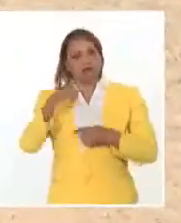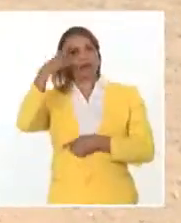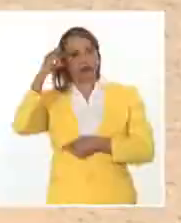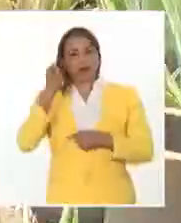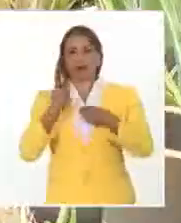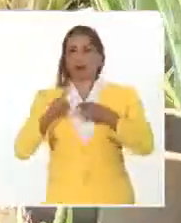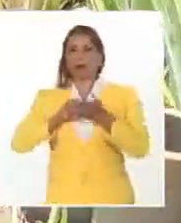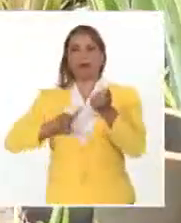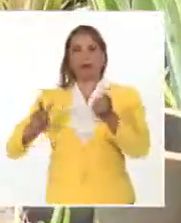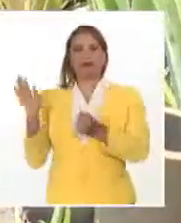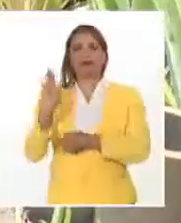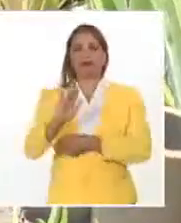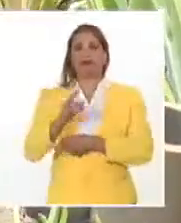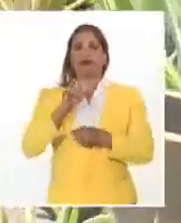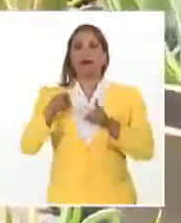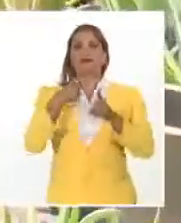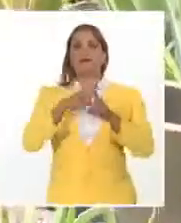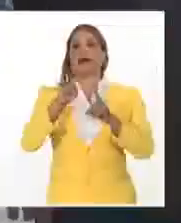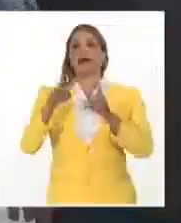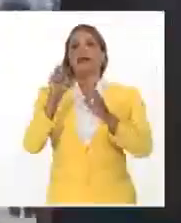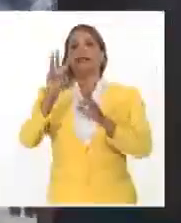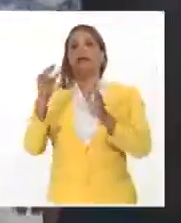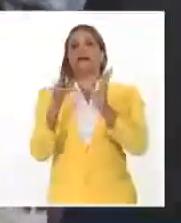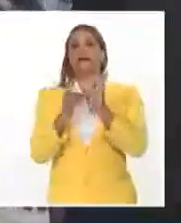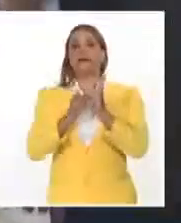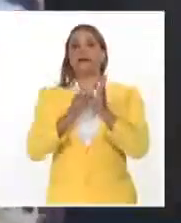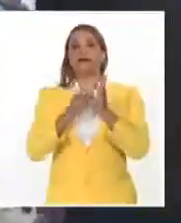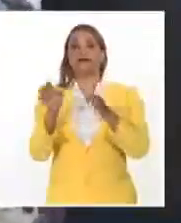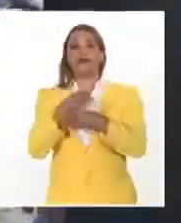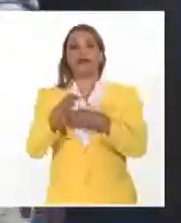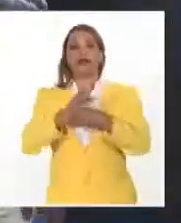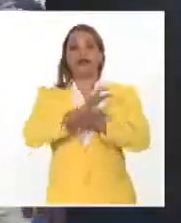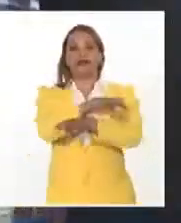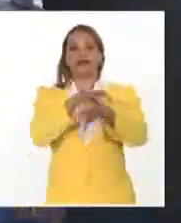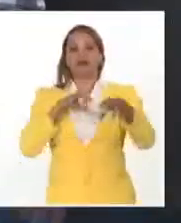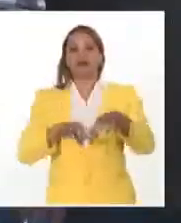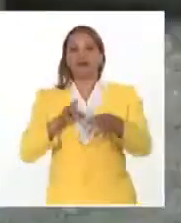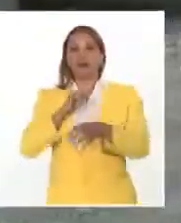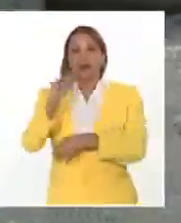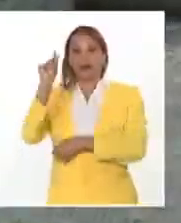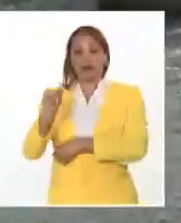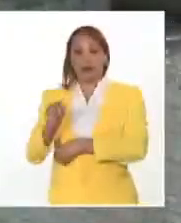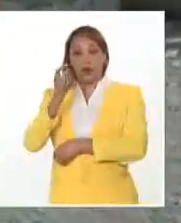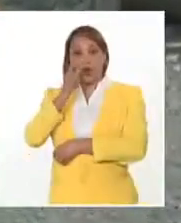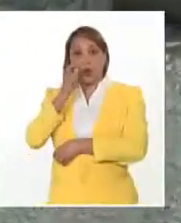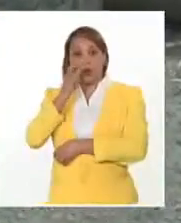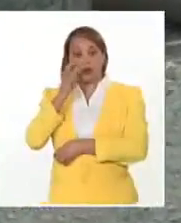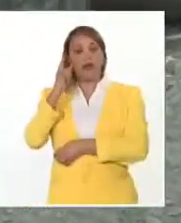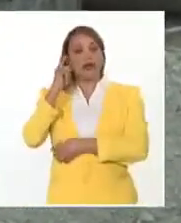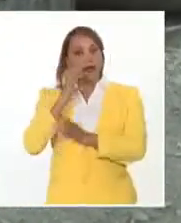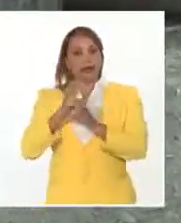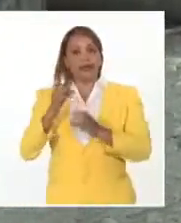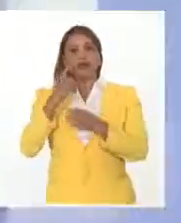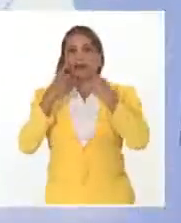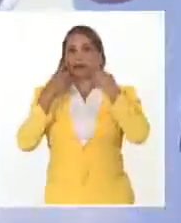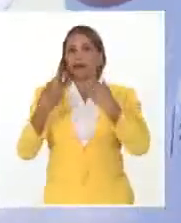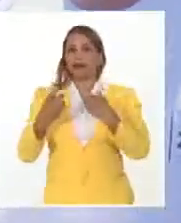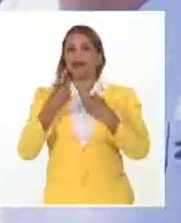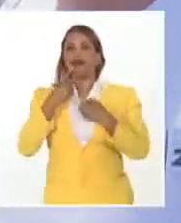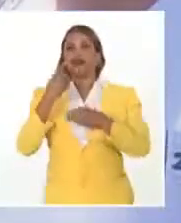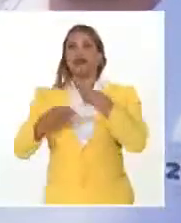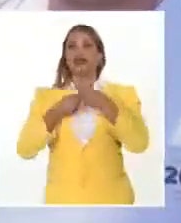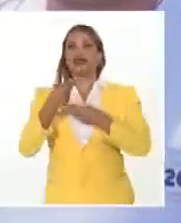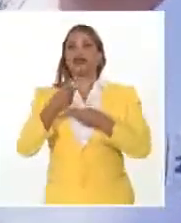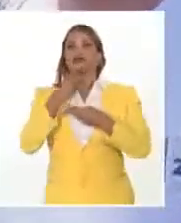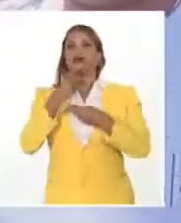más de 3.000 animales y variados cultivos, Norgis, máster en ciencias de las matemáticas, diseña una producción para el beneficio propio